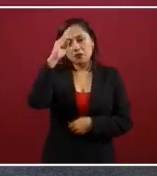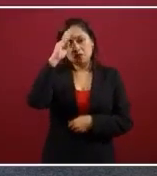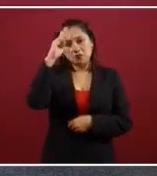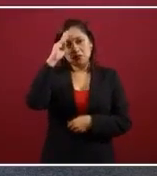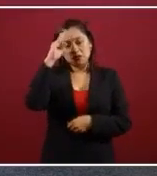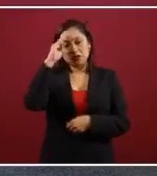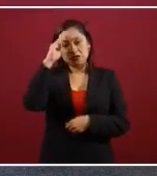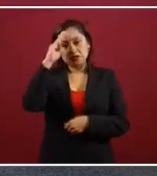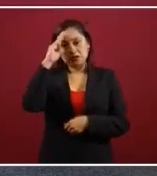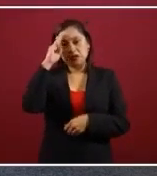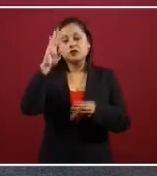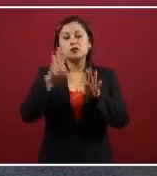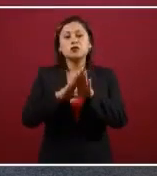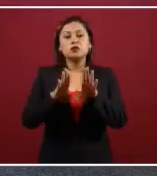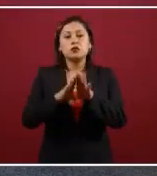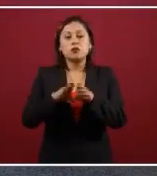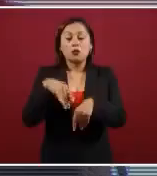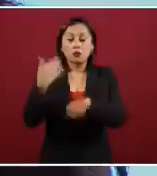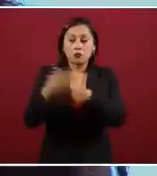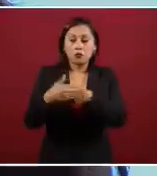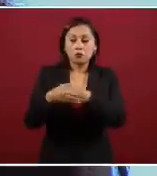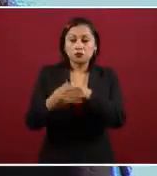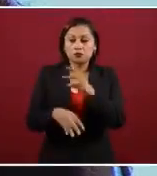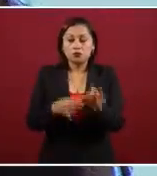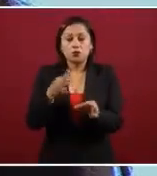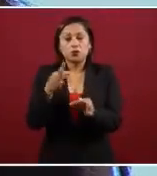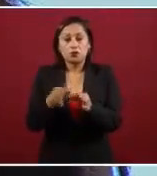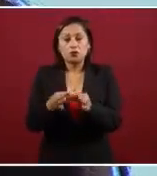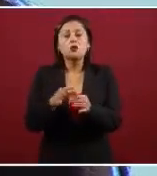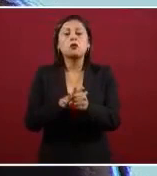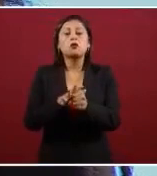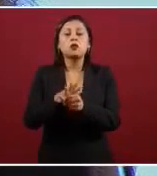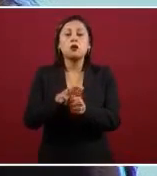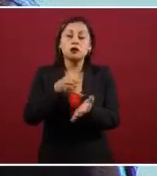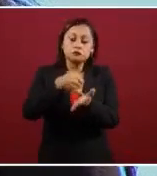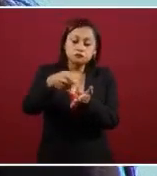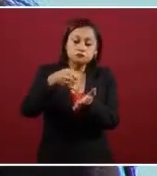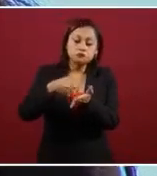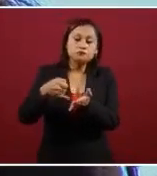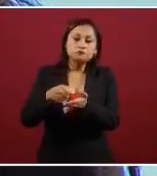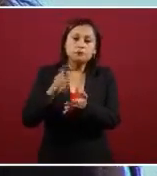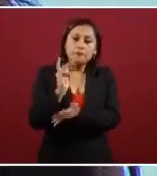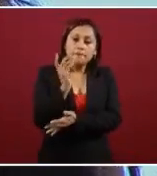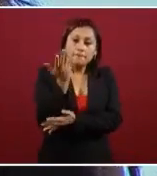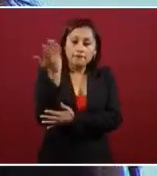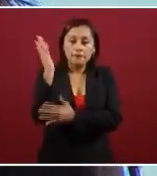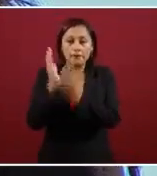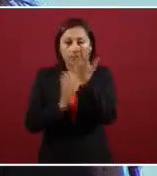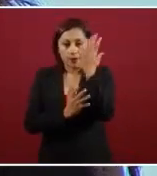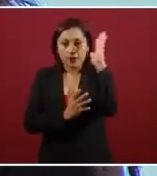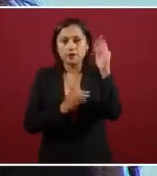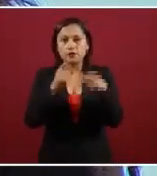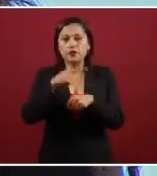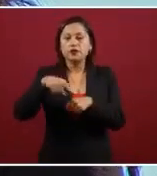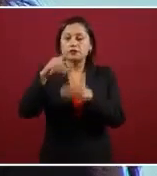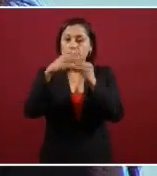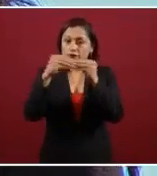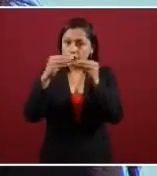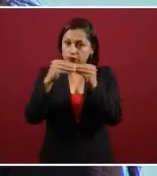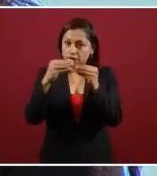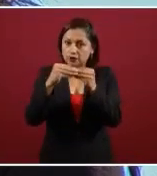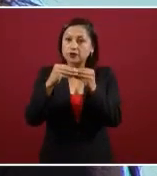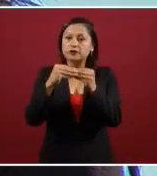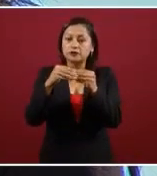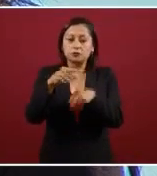de viveros comerciales, sobre todo frutales y frutales que sean permitidos. Y en este caso estamos